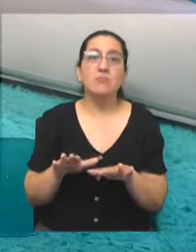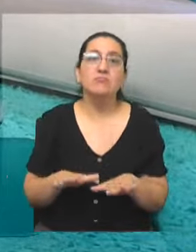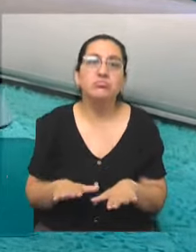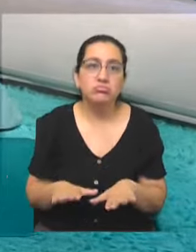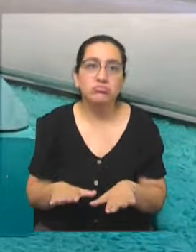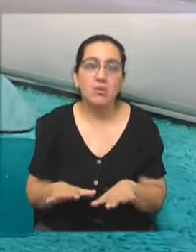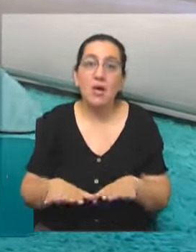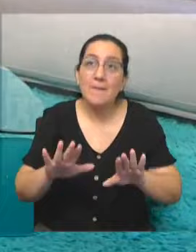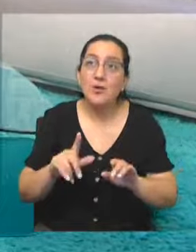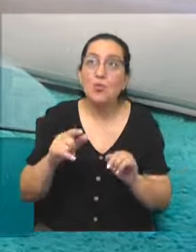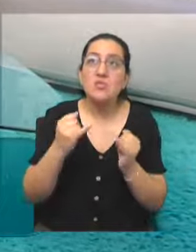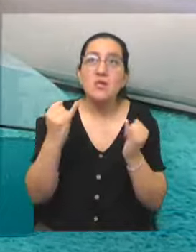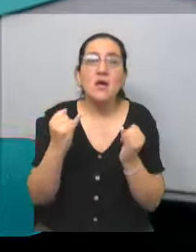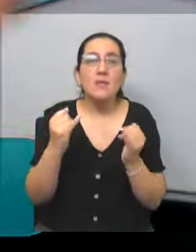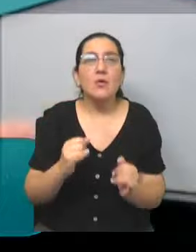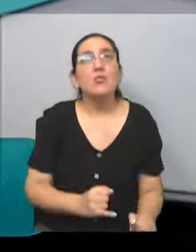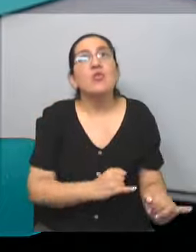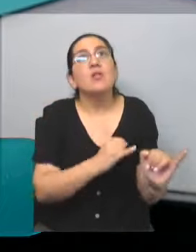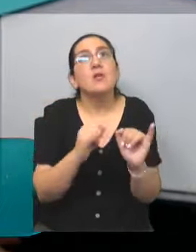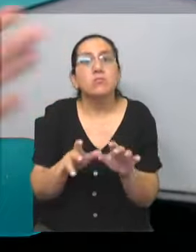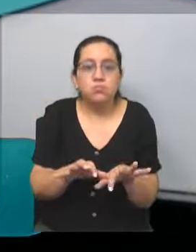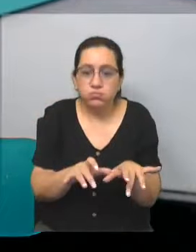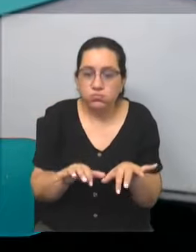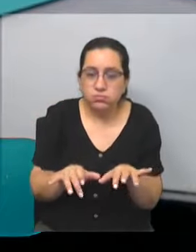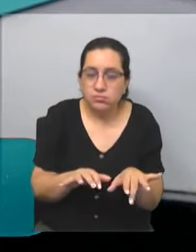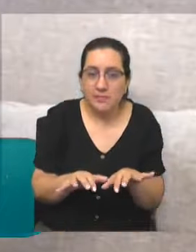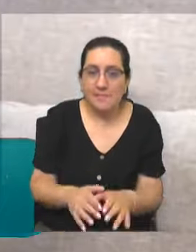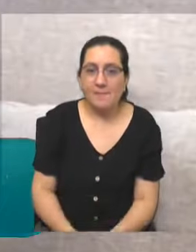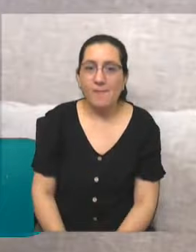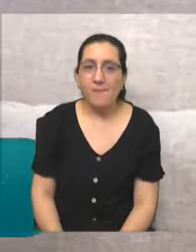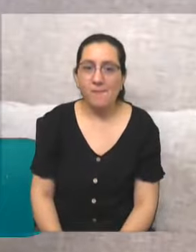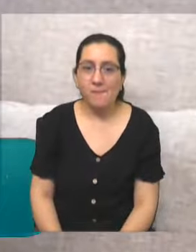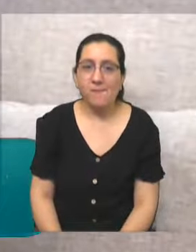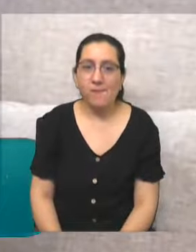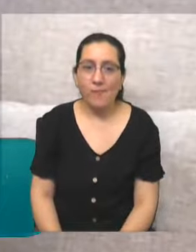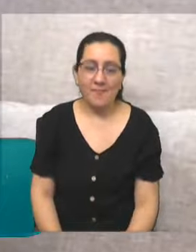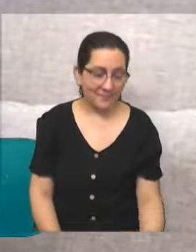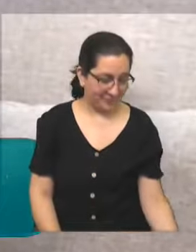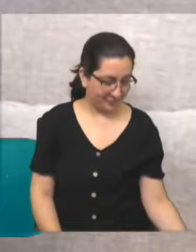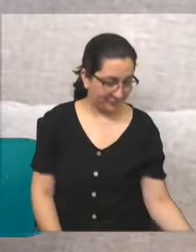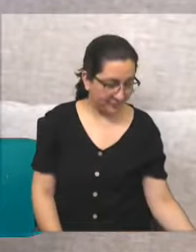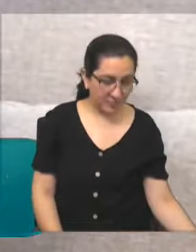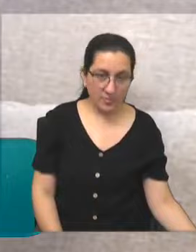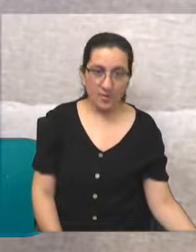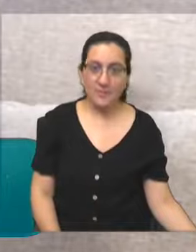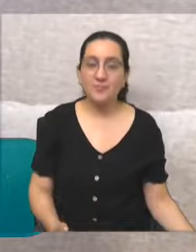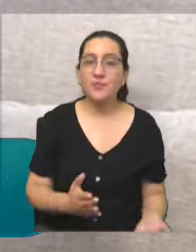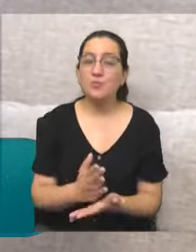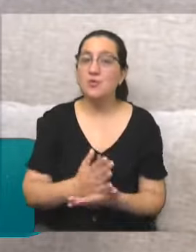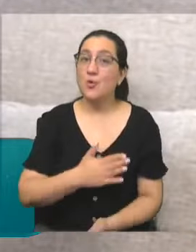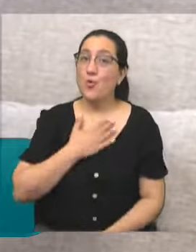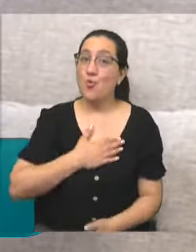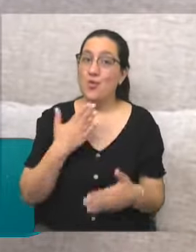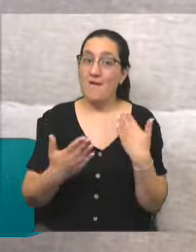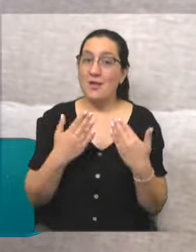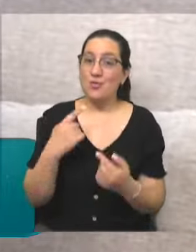día tienen que estar sentados todo el día en la computadora o lo que fuere. Esto nos va a venir bien. Exacto. Cuéntanos. Exacto, Fito. Bueno, como siempre, un gusto estar acá con ustedes, charlando